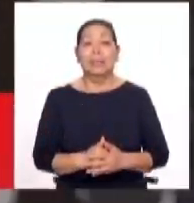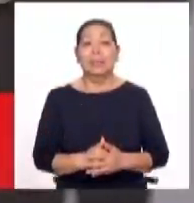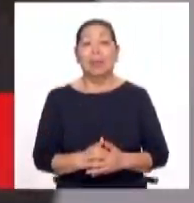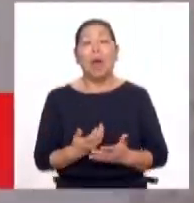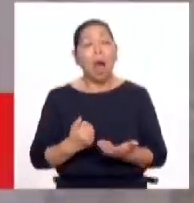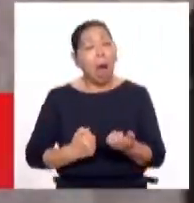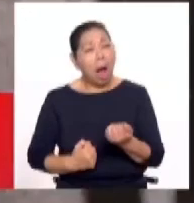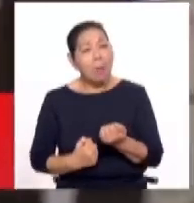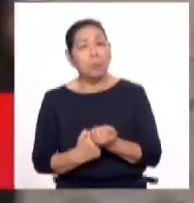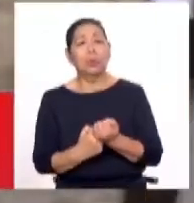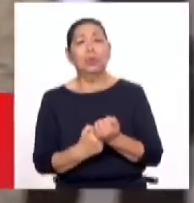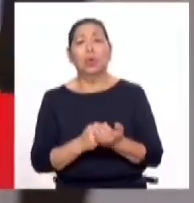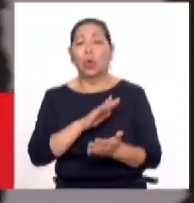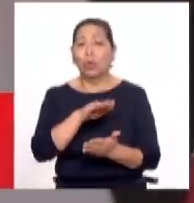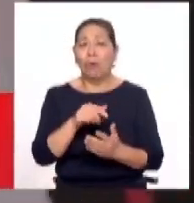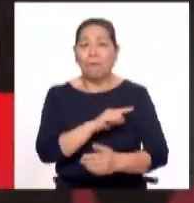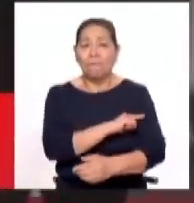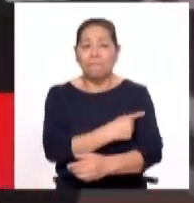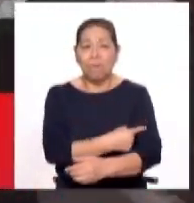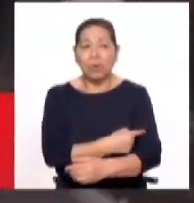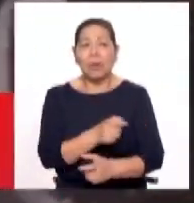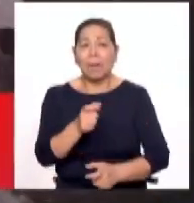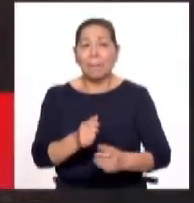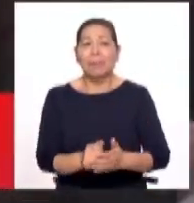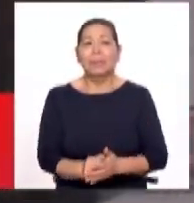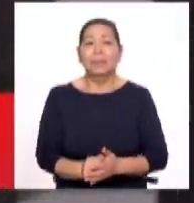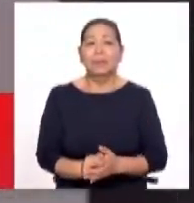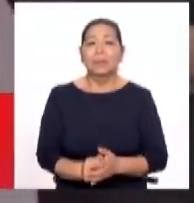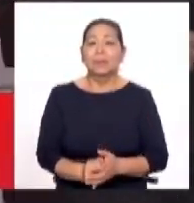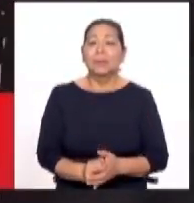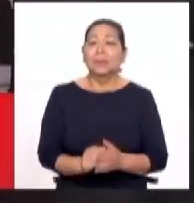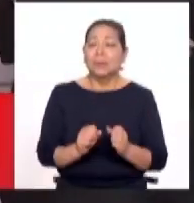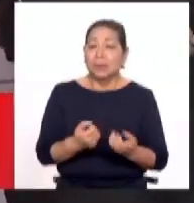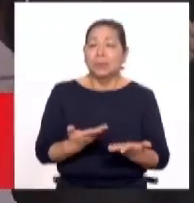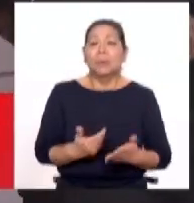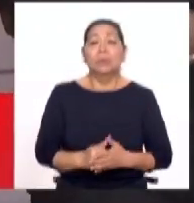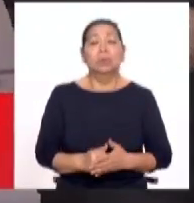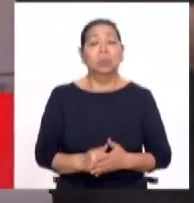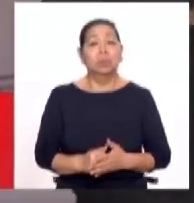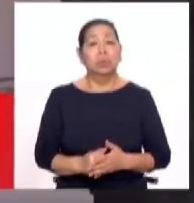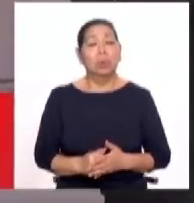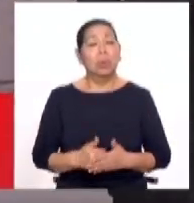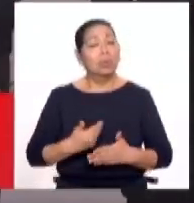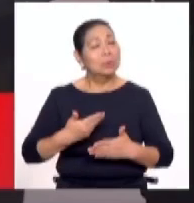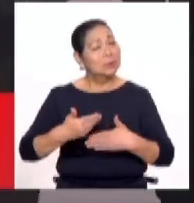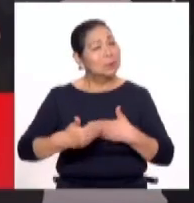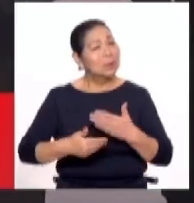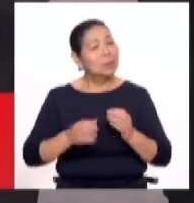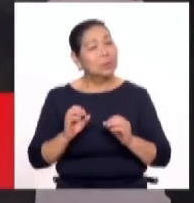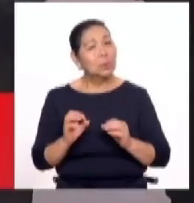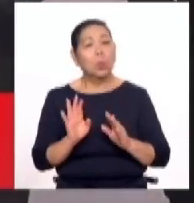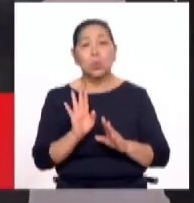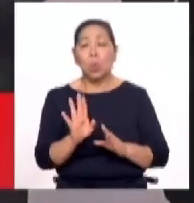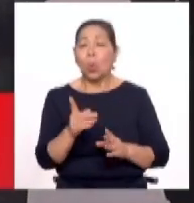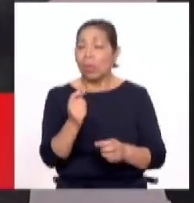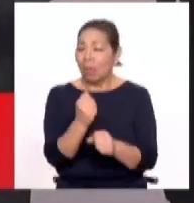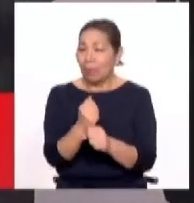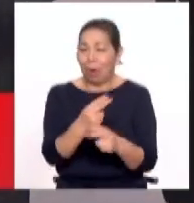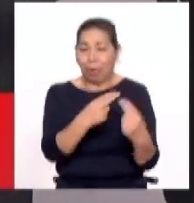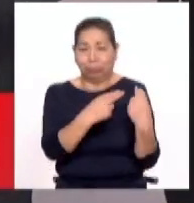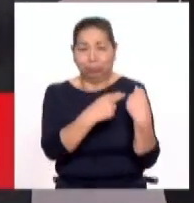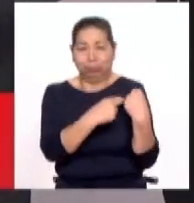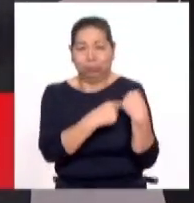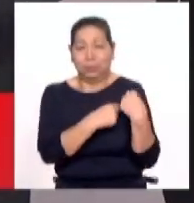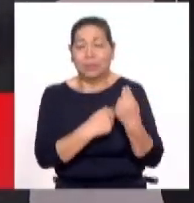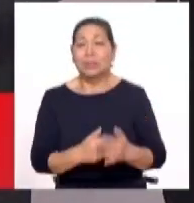atender el clamor de fortalecer la seguridad ciudadana, clamor popular, ha sido el sello que han querido imprimir su gestión.